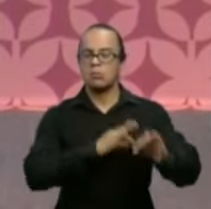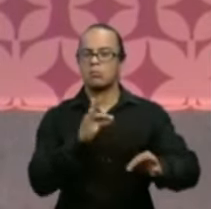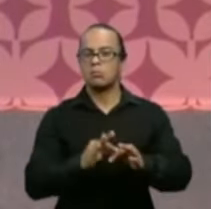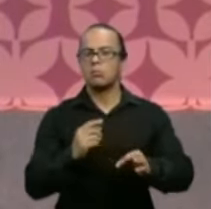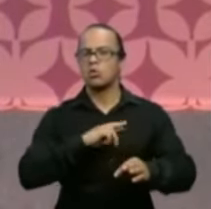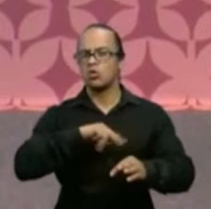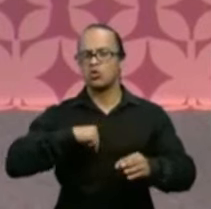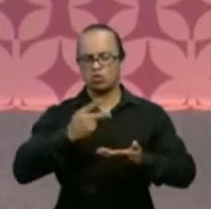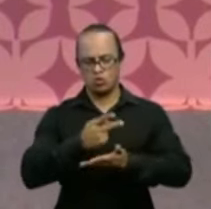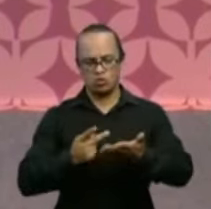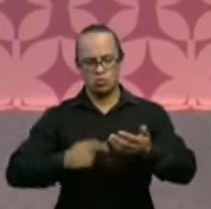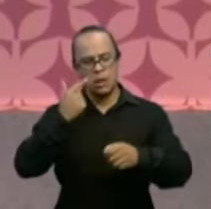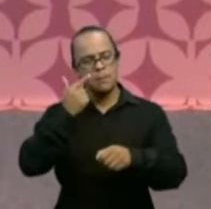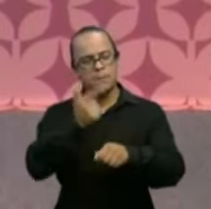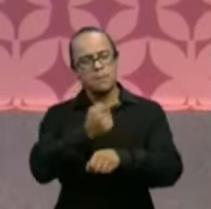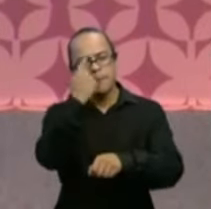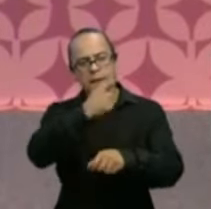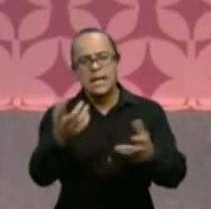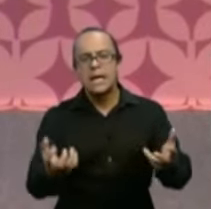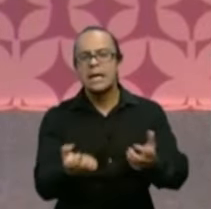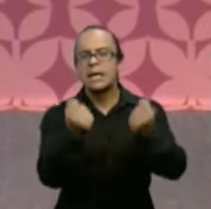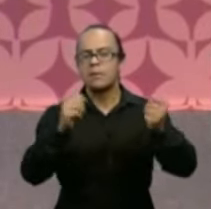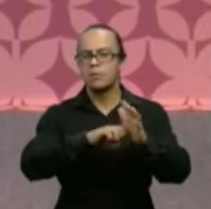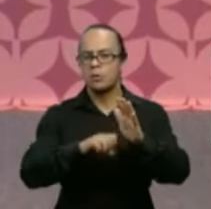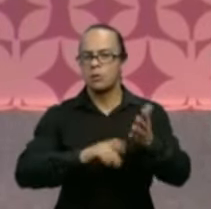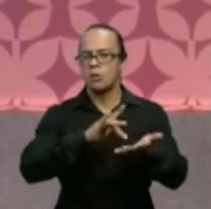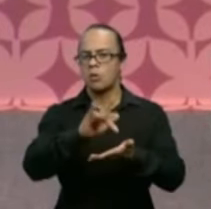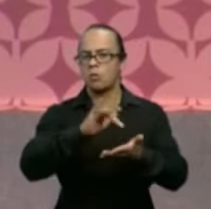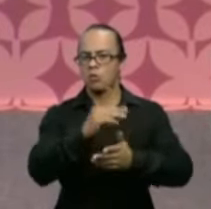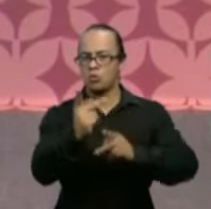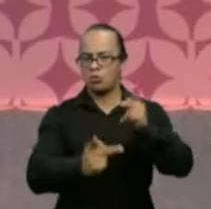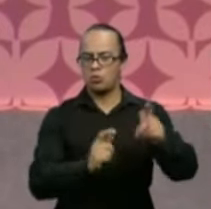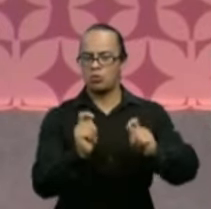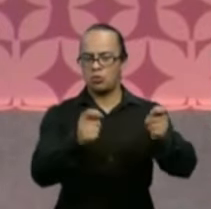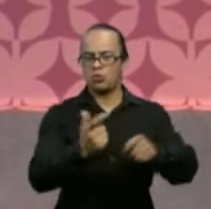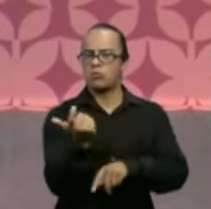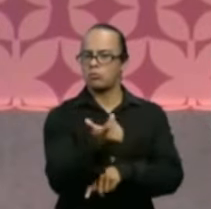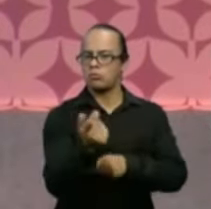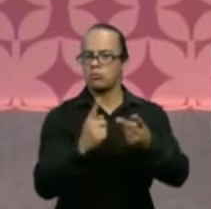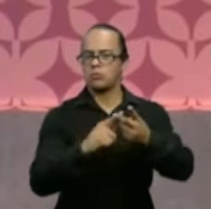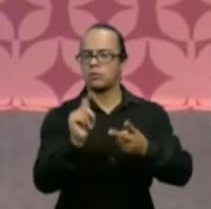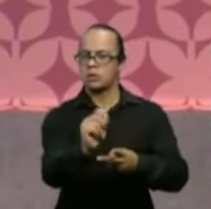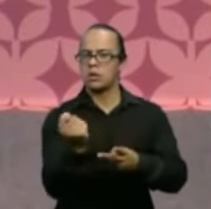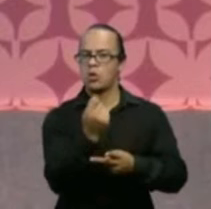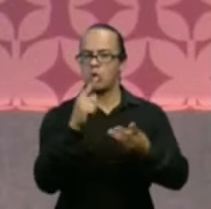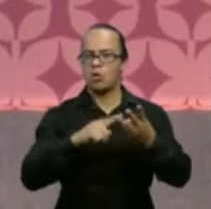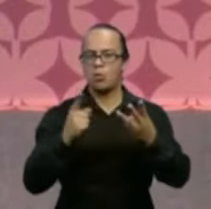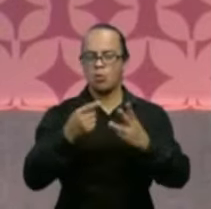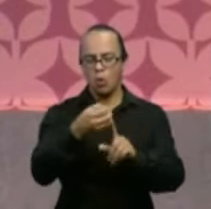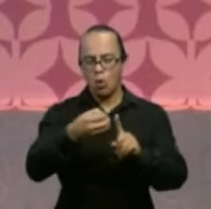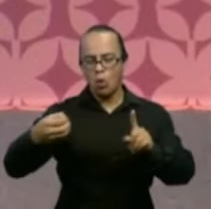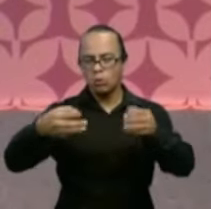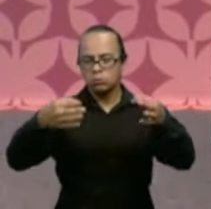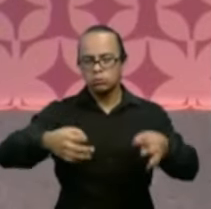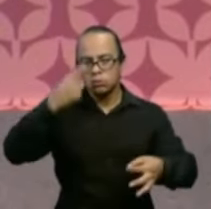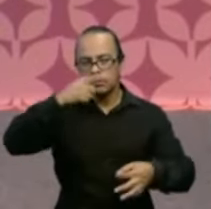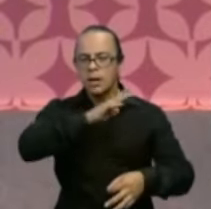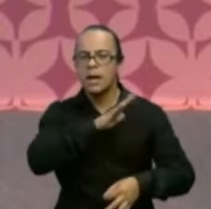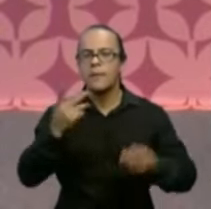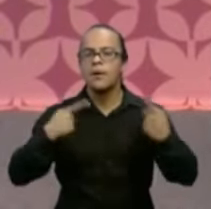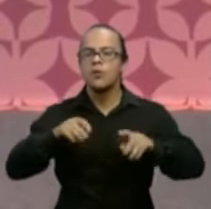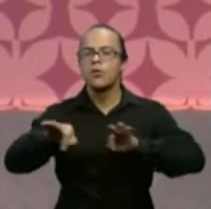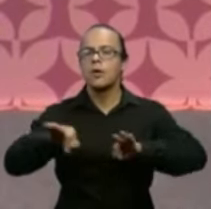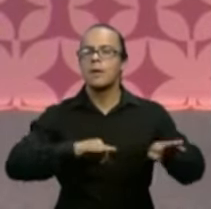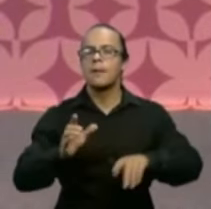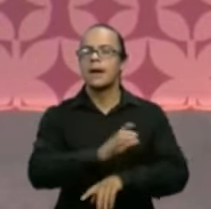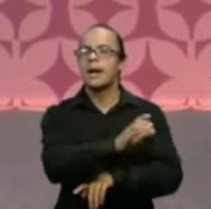plan de rescate que incluya no solamente apoyo financiero, tecnológico y logístico para los agricultores, sino también